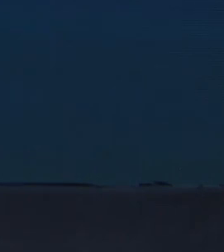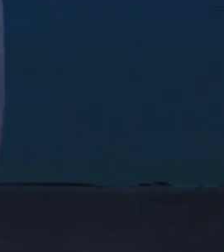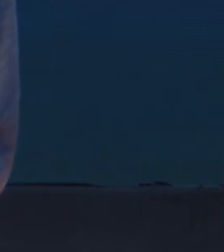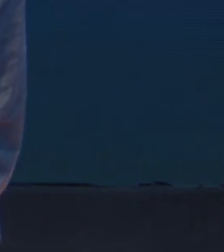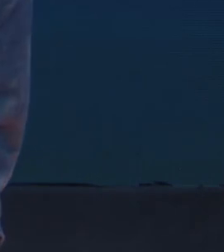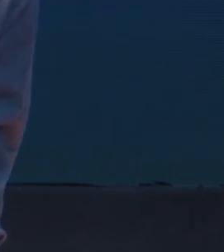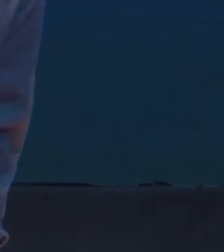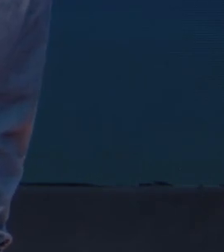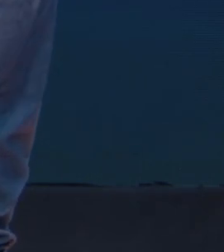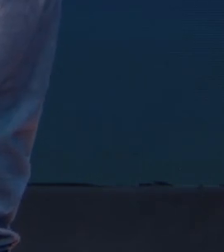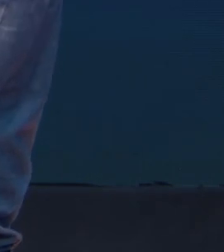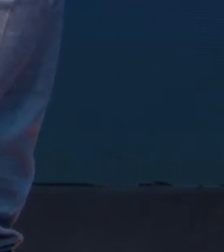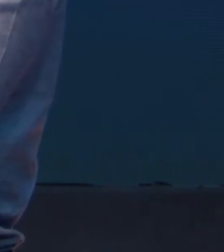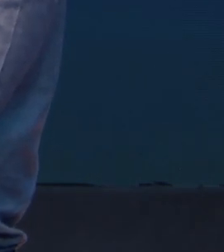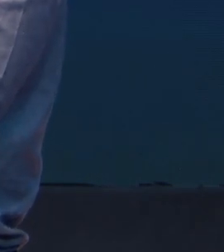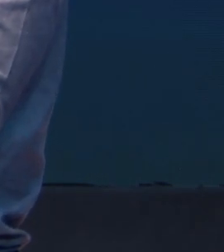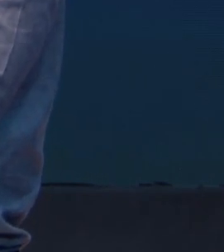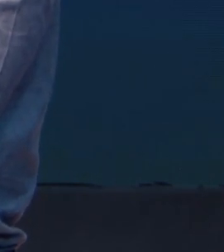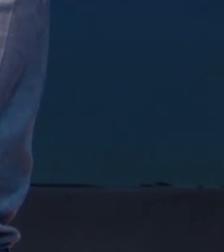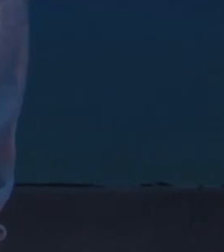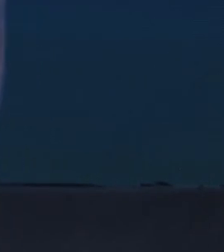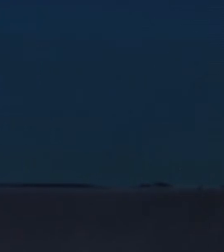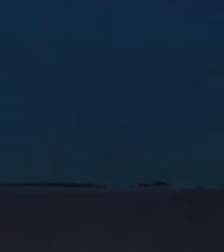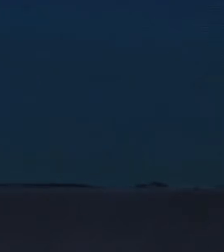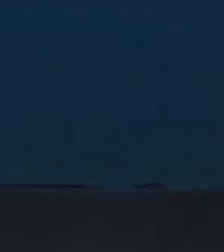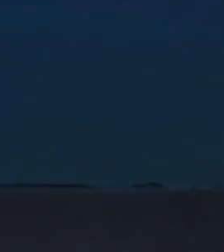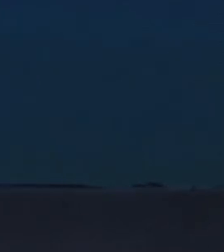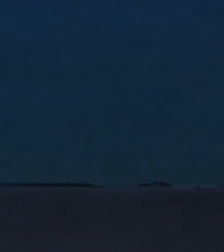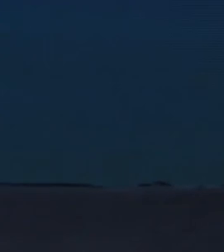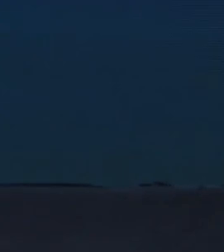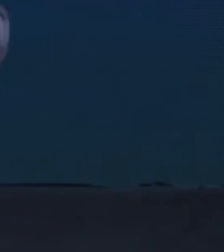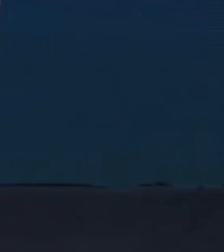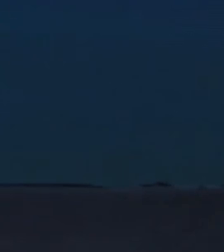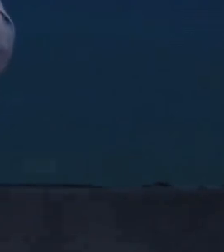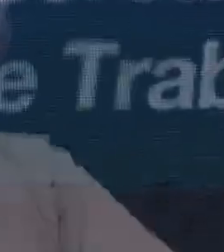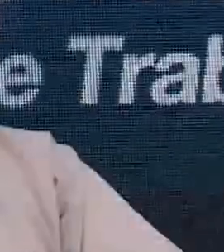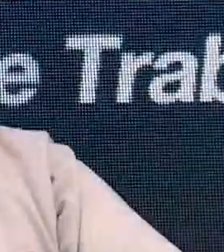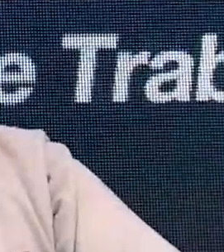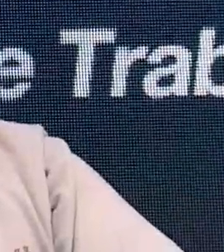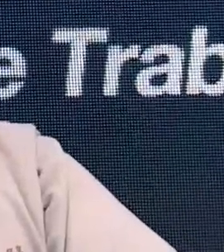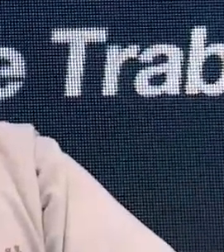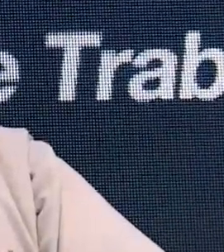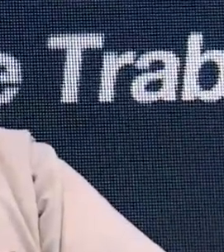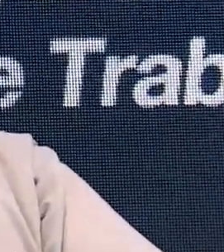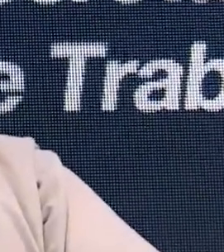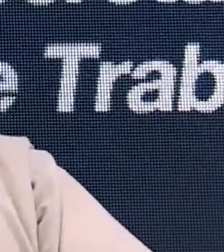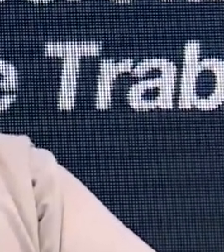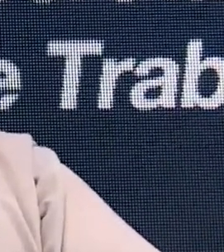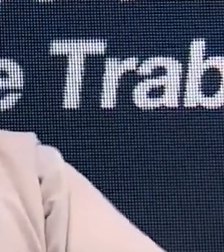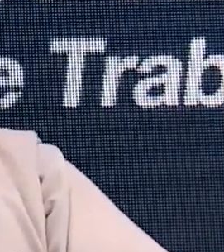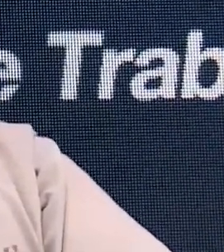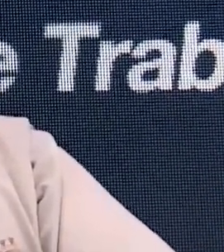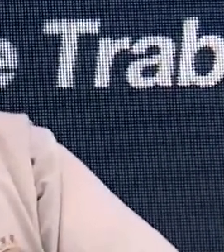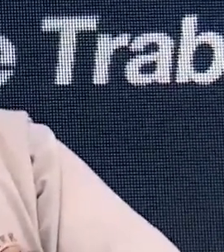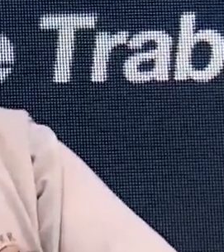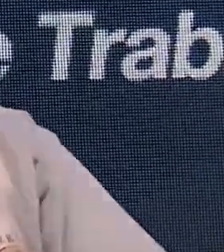como lo dice Juan y los movimientos de economía popular en Argentina, la vivienda tampoco puede ser una mercancía en manos de